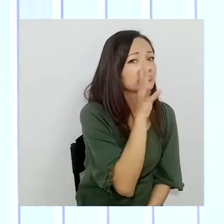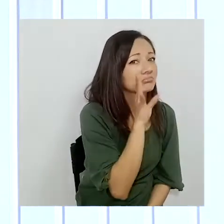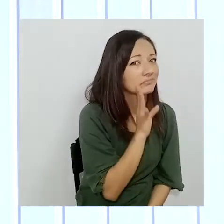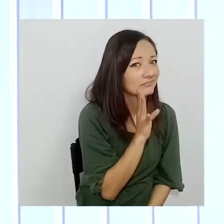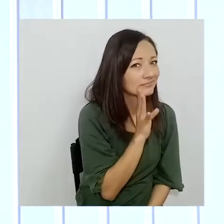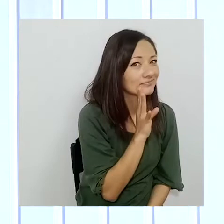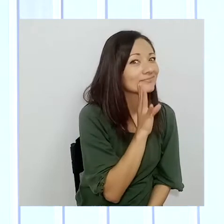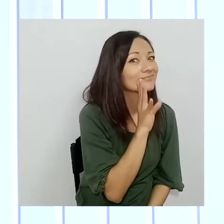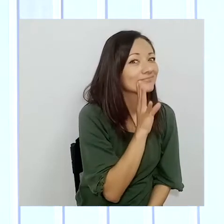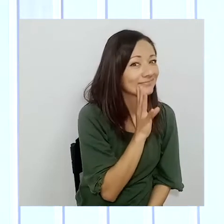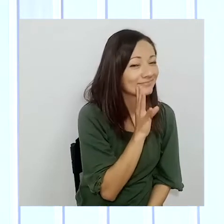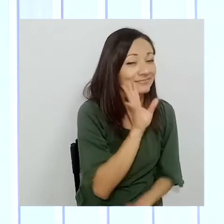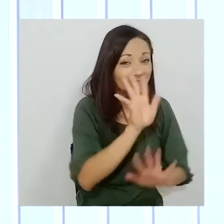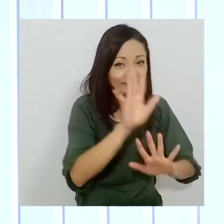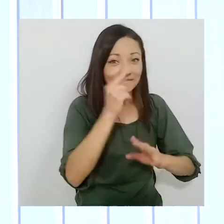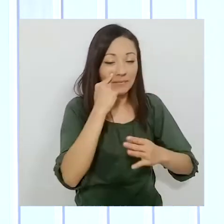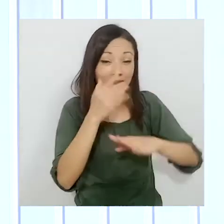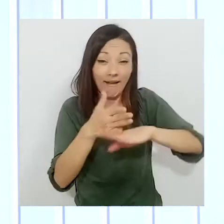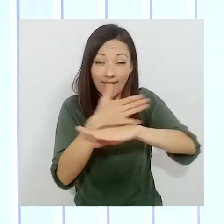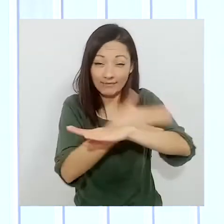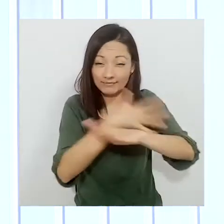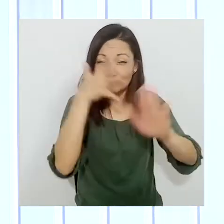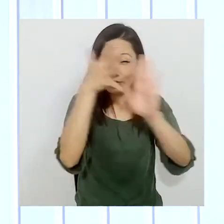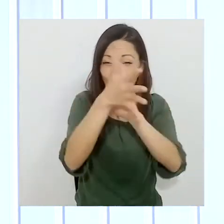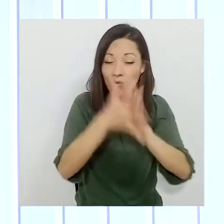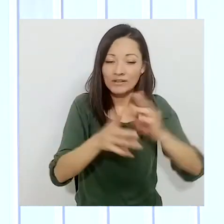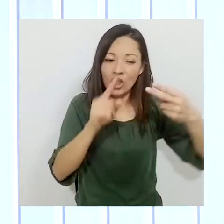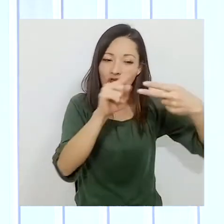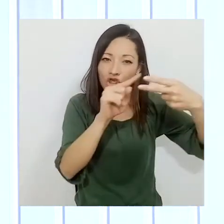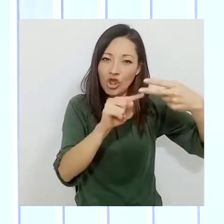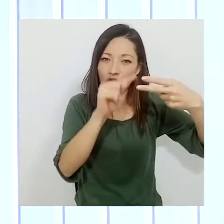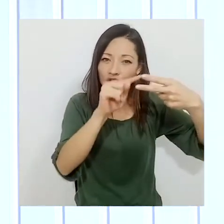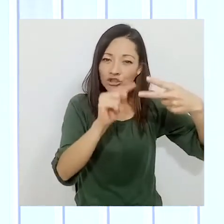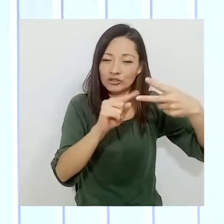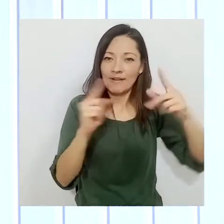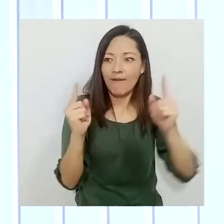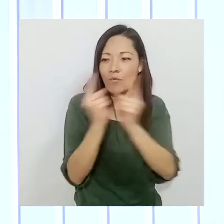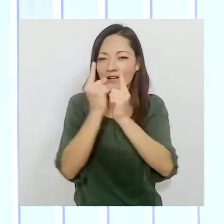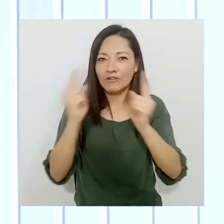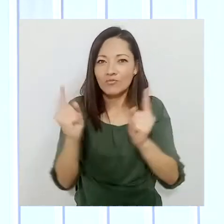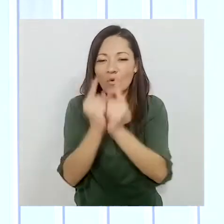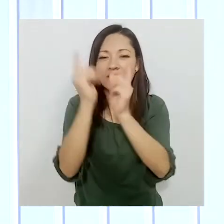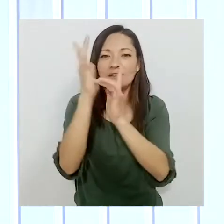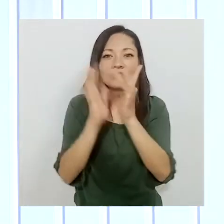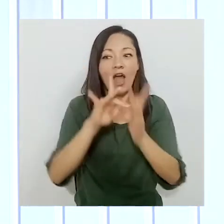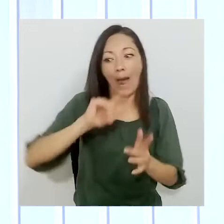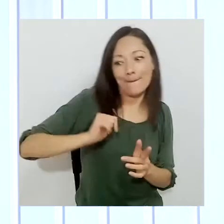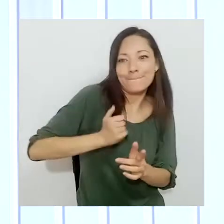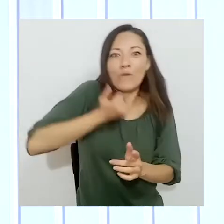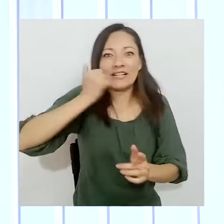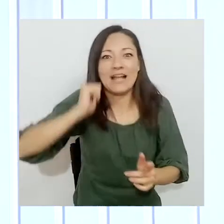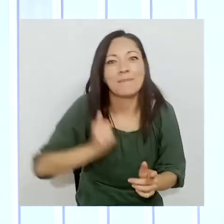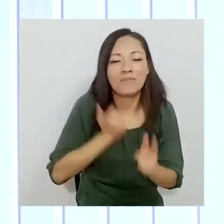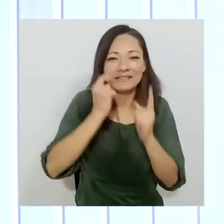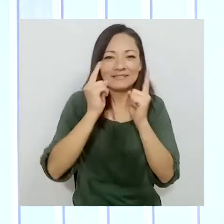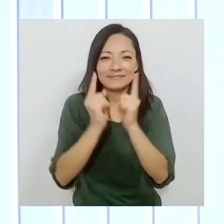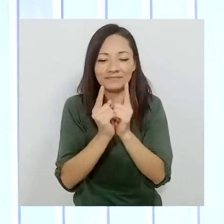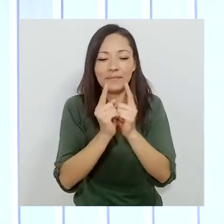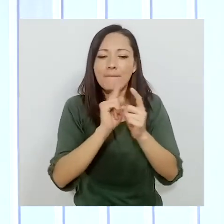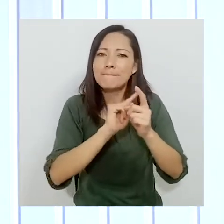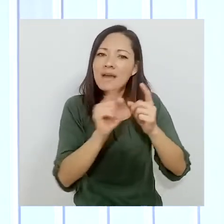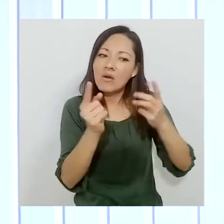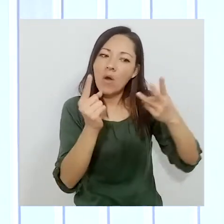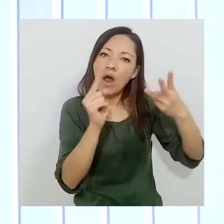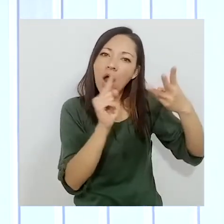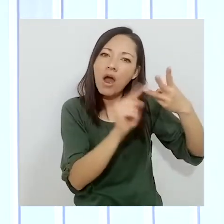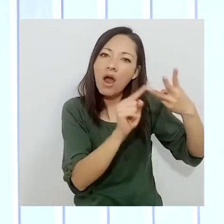He hablado de dos encuentros en que ellos aprovecharon la oportunidad, pero ahora estoy hablando de un encuentro en que esta persona,